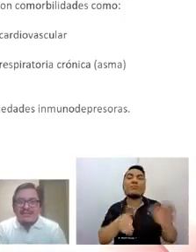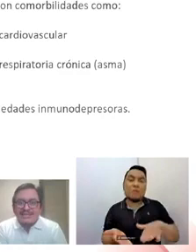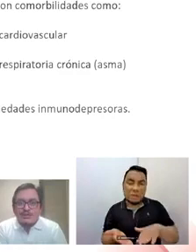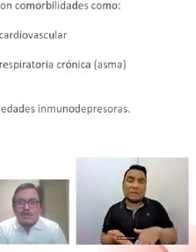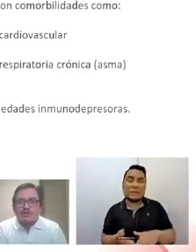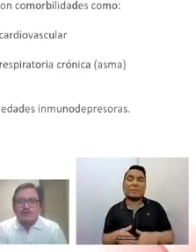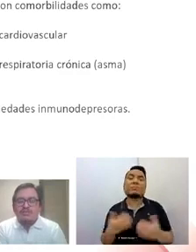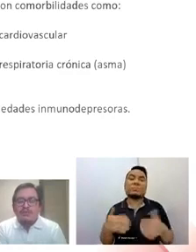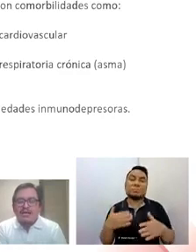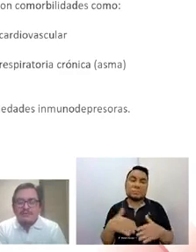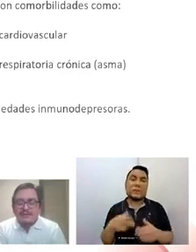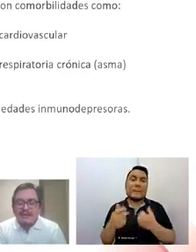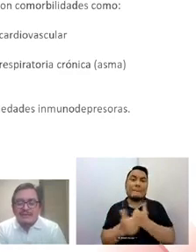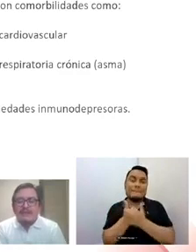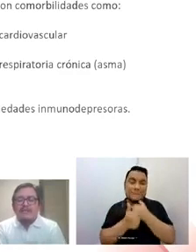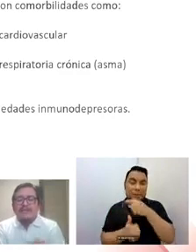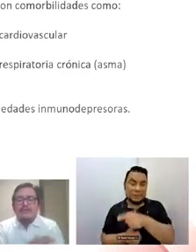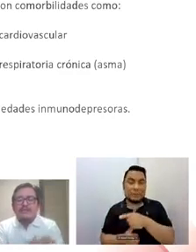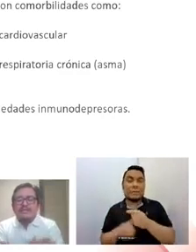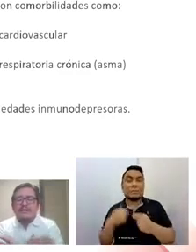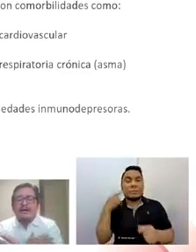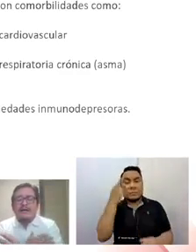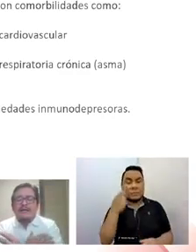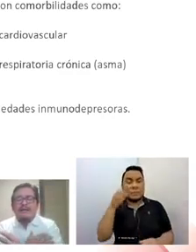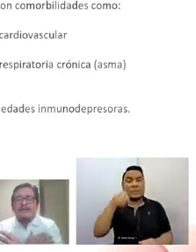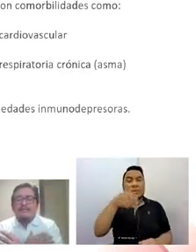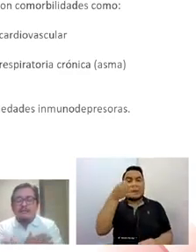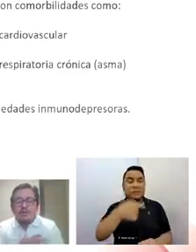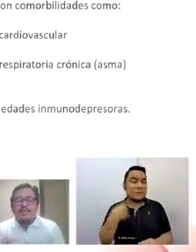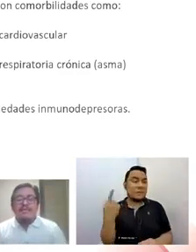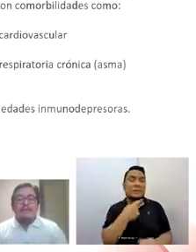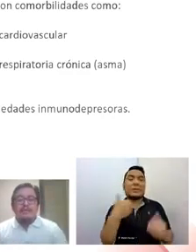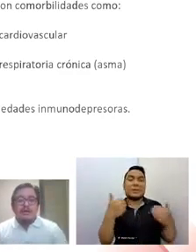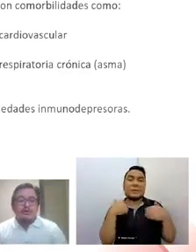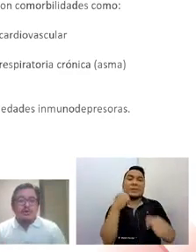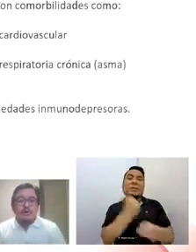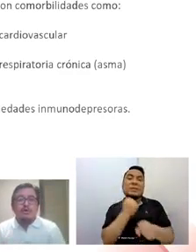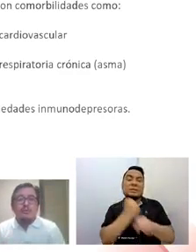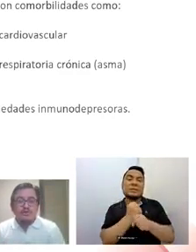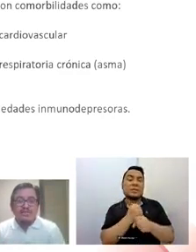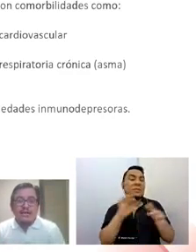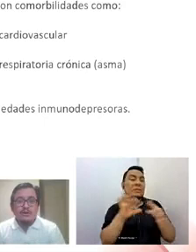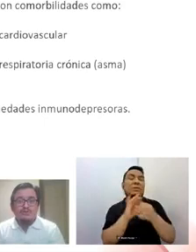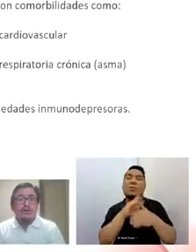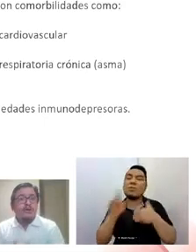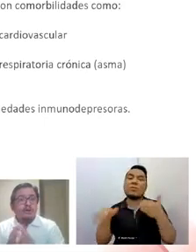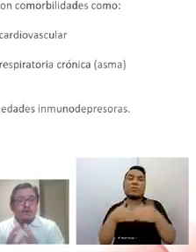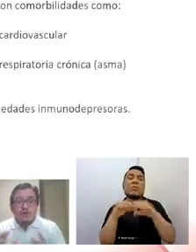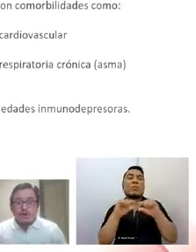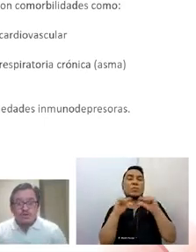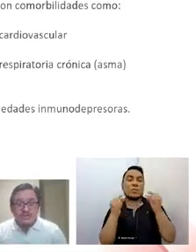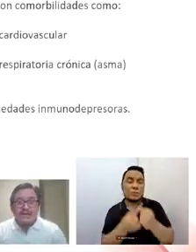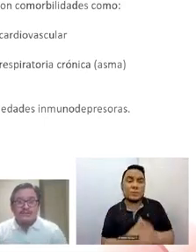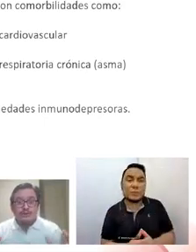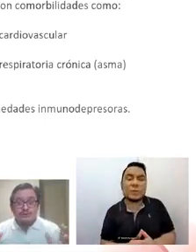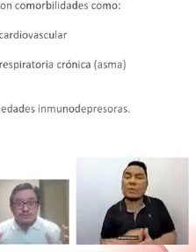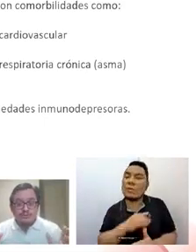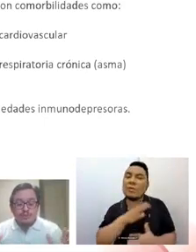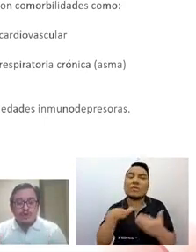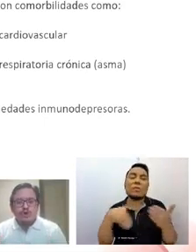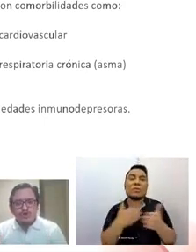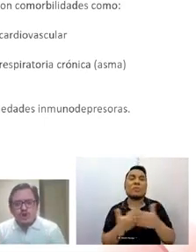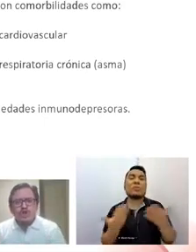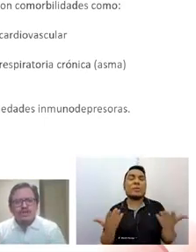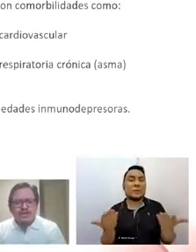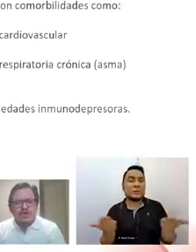es muy alta. Por esa razón, si bien es verdad, tenemos que trabajar simultáneamente con todos los grupos etarios, con todos los